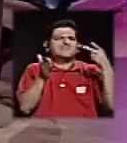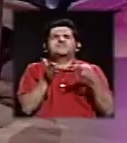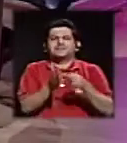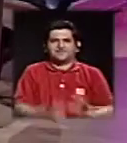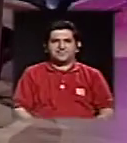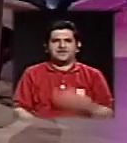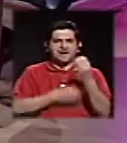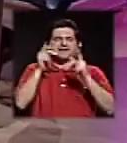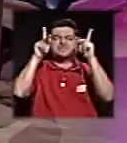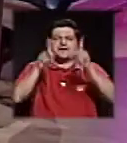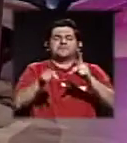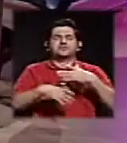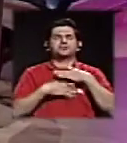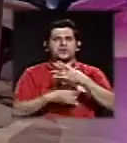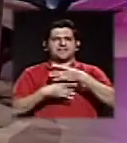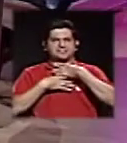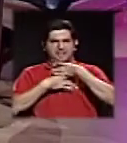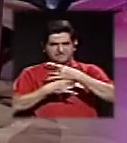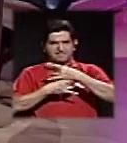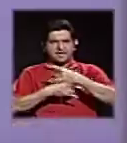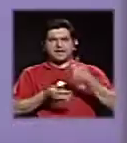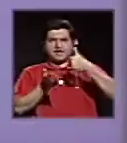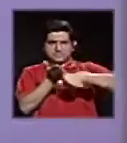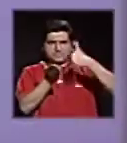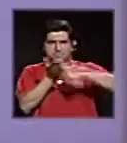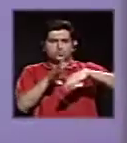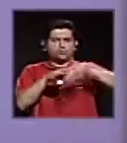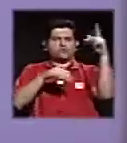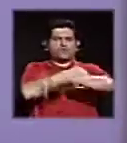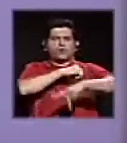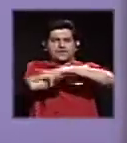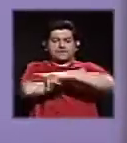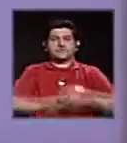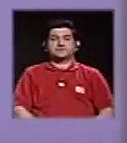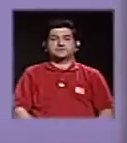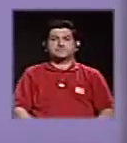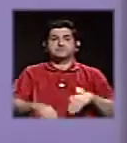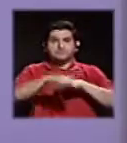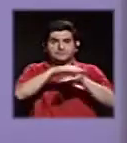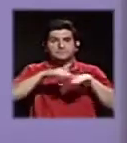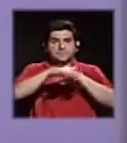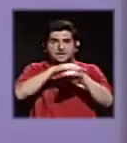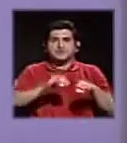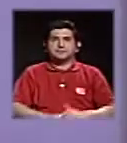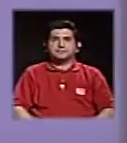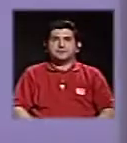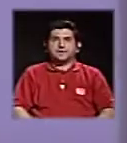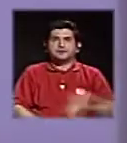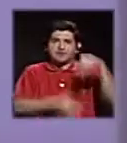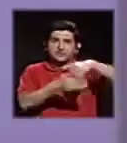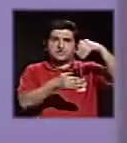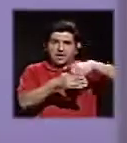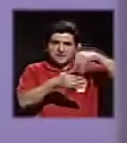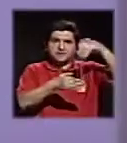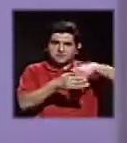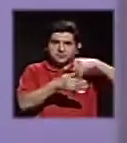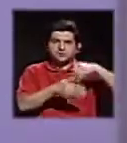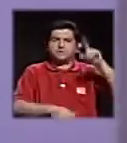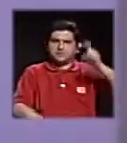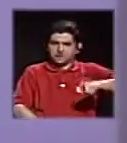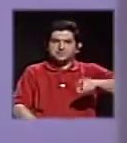tienen que hacer las personas interesadas en votar fuera el país fundamentalmente inscribirse la verdad